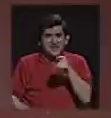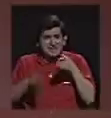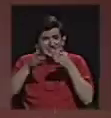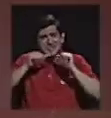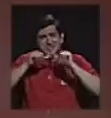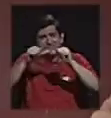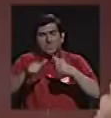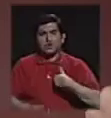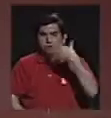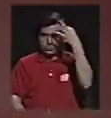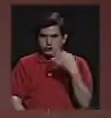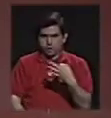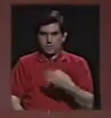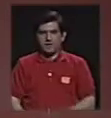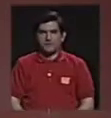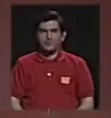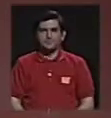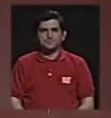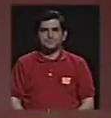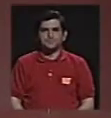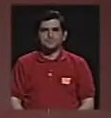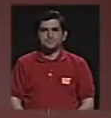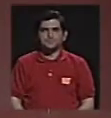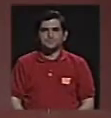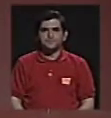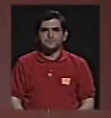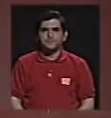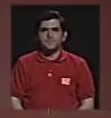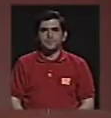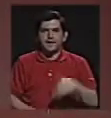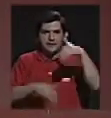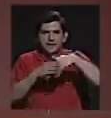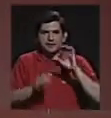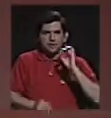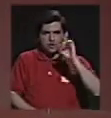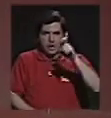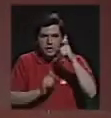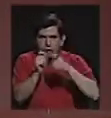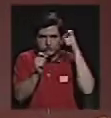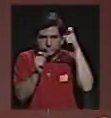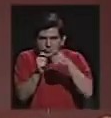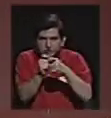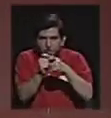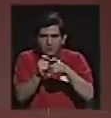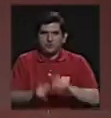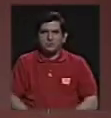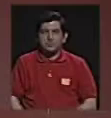Bueno, yo creo que parte, digamos, de un diagnóstico preciso